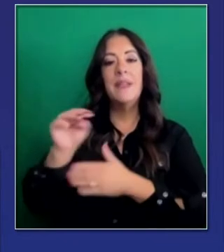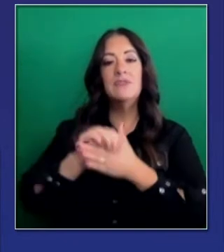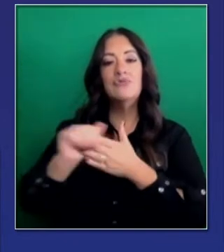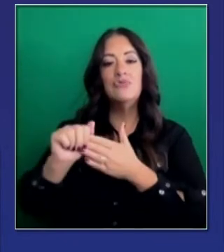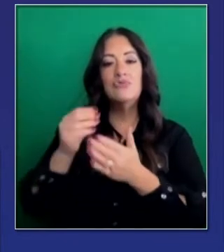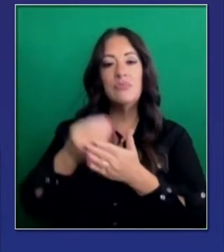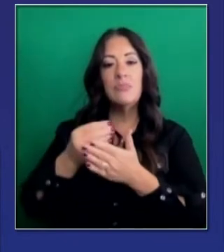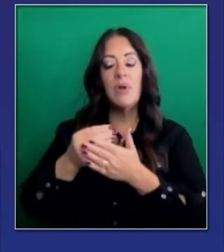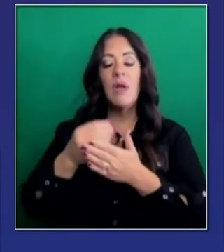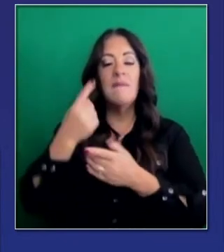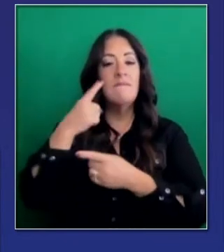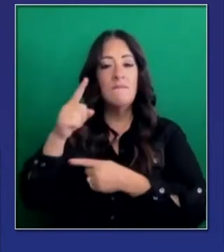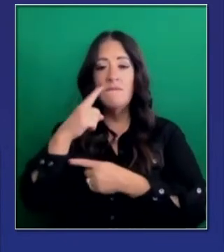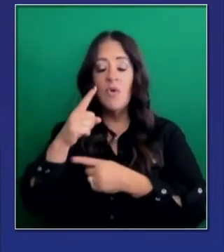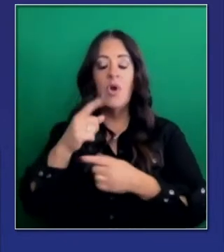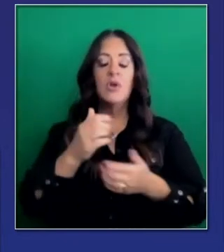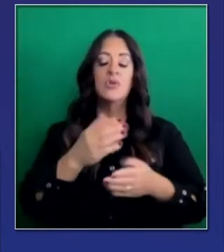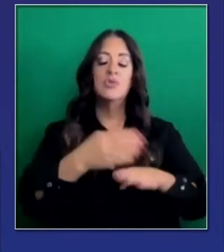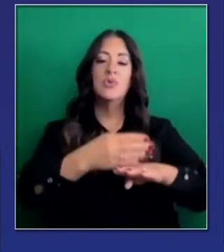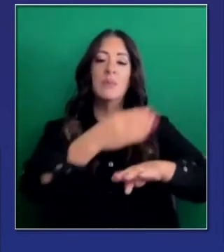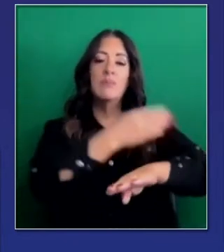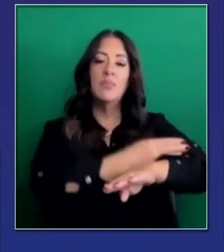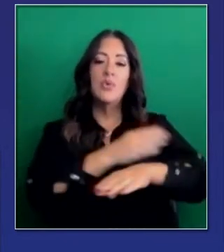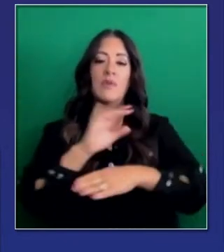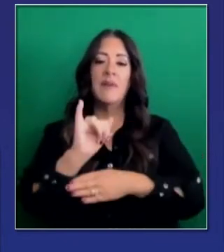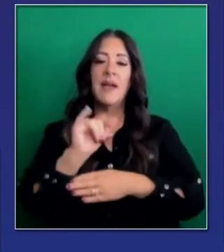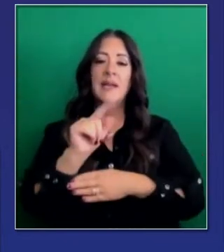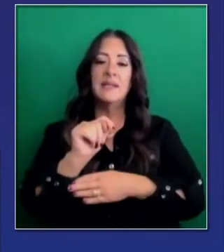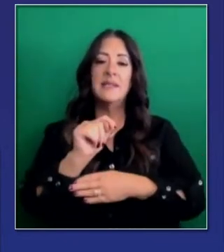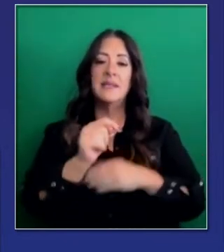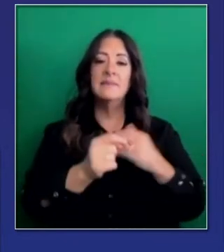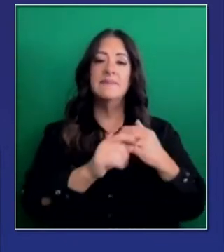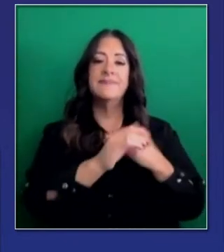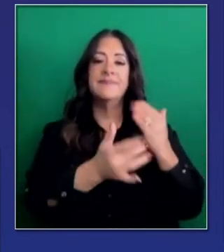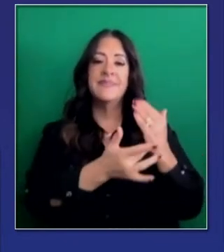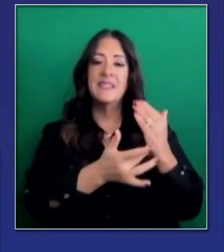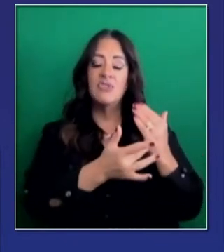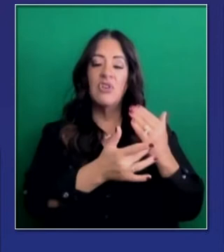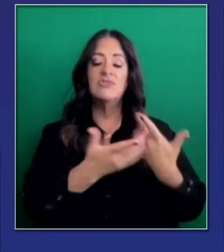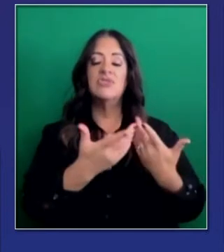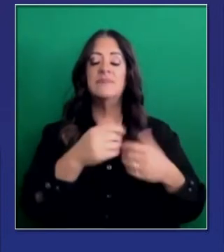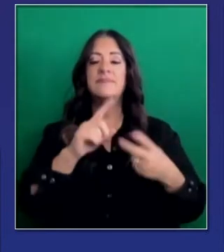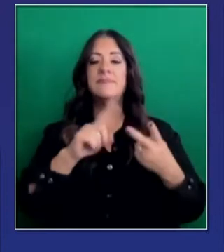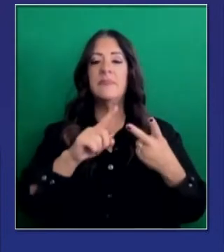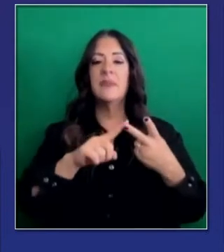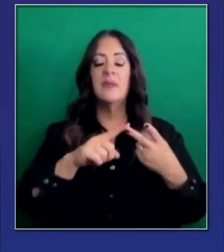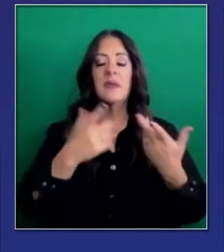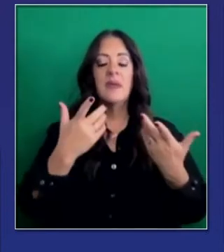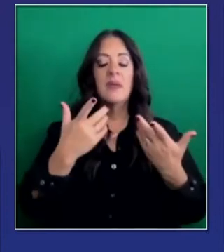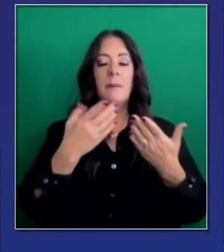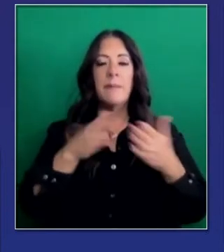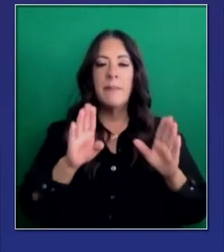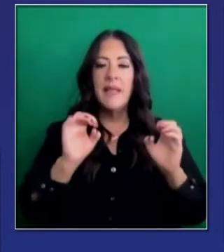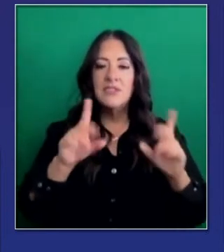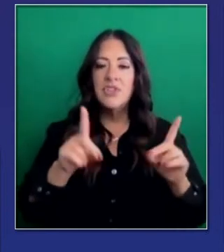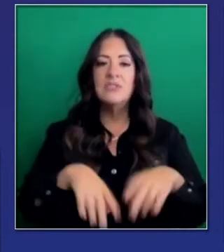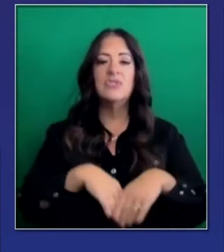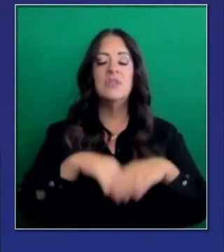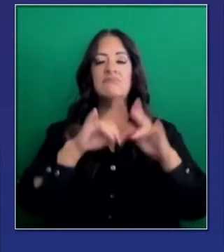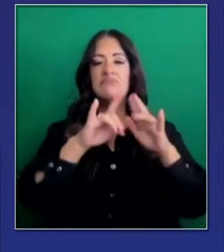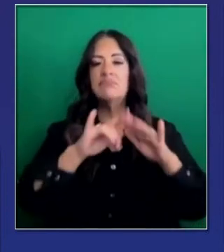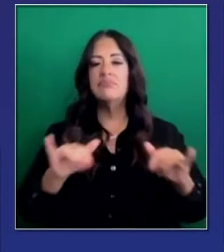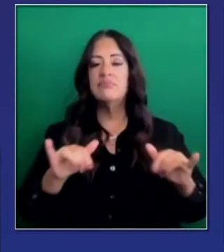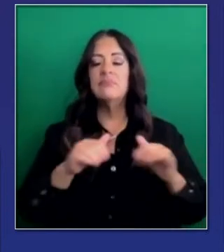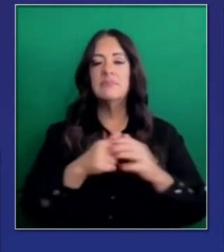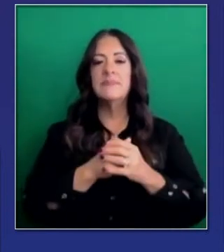para mejoras en tecnología de la información para logística para educación pública ya les contaré más y